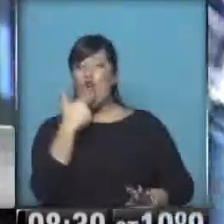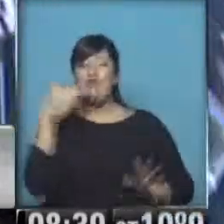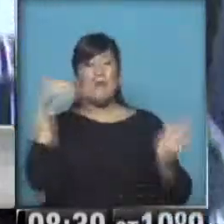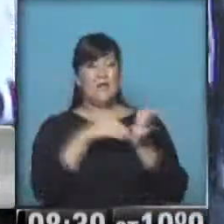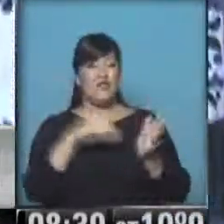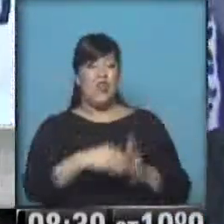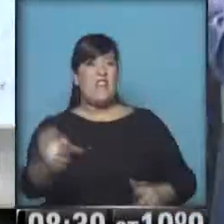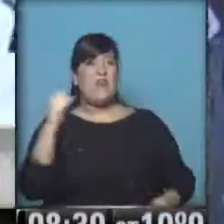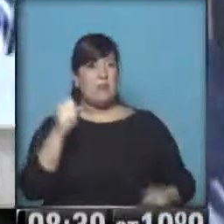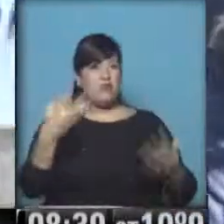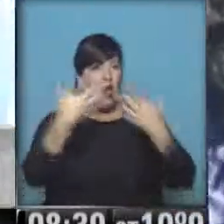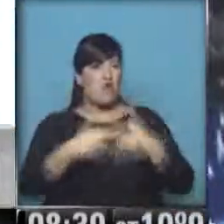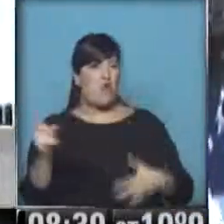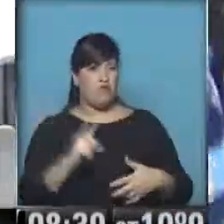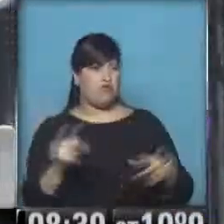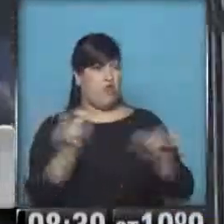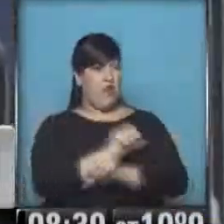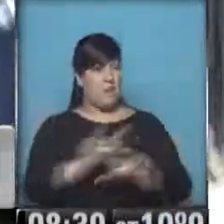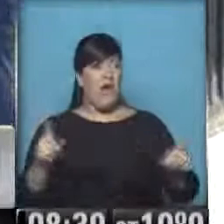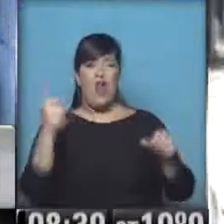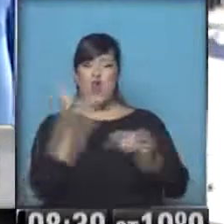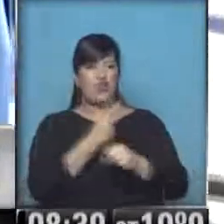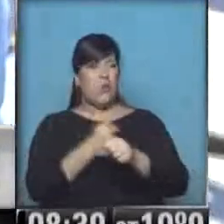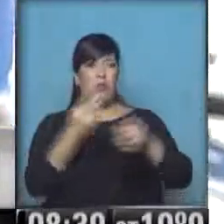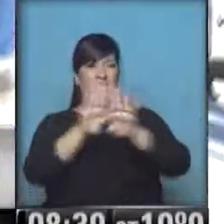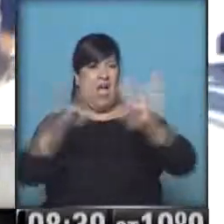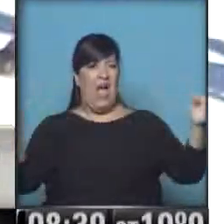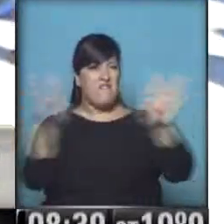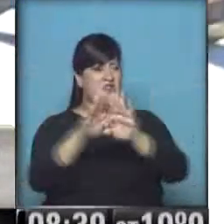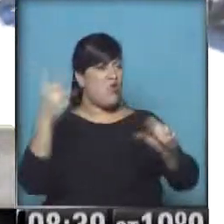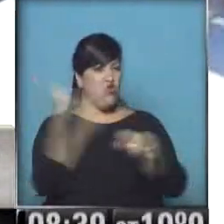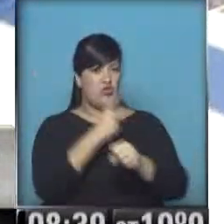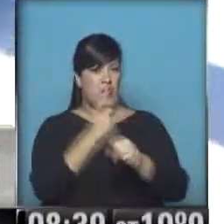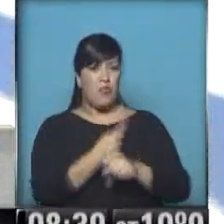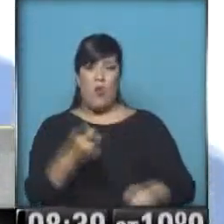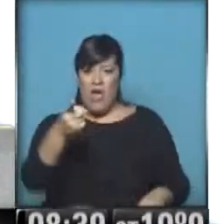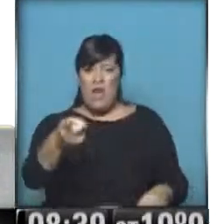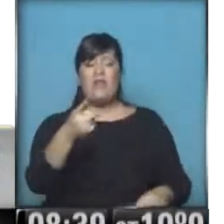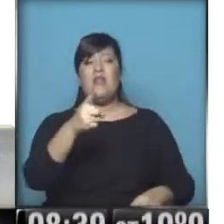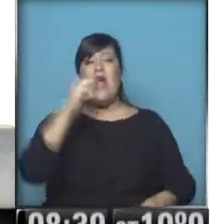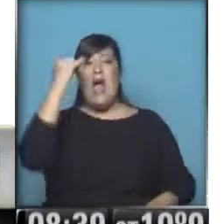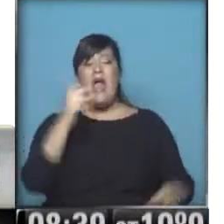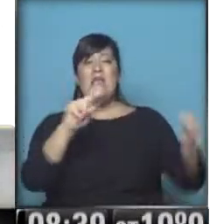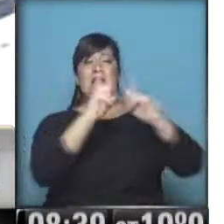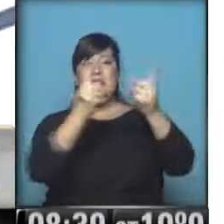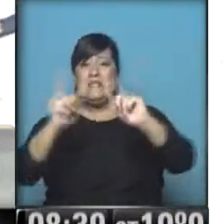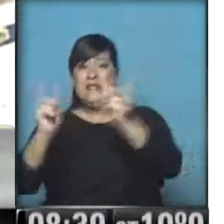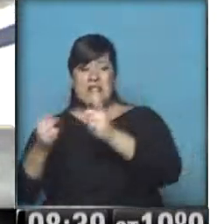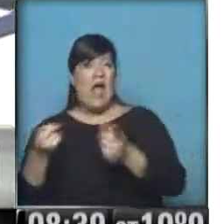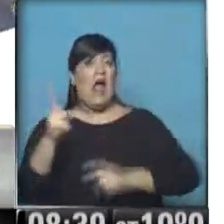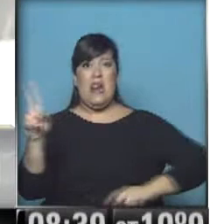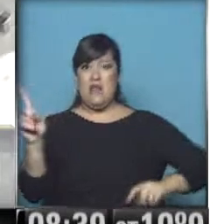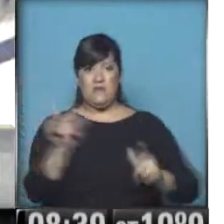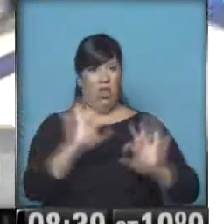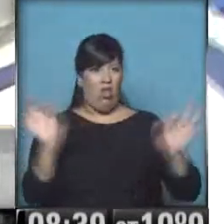y no funciona, está mal hecho y no se puede abrir desde hace un año. Hay lugares en las salas laterales, no se realizaron